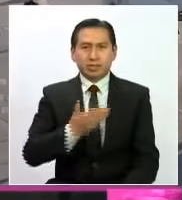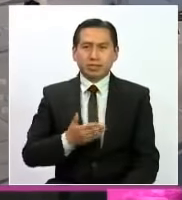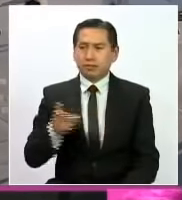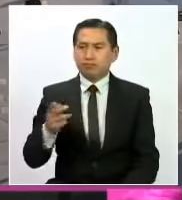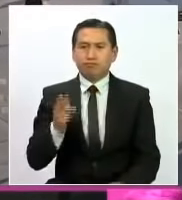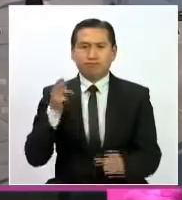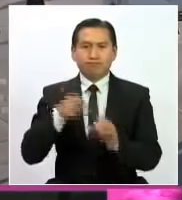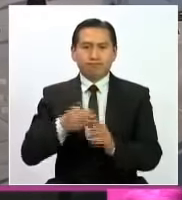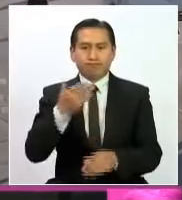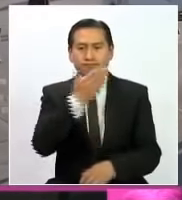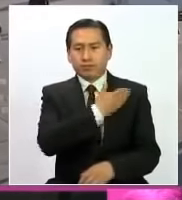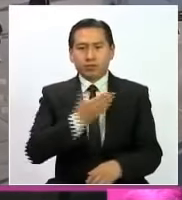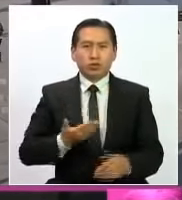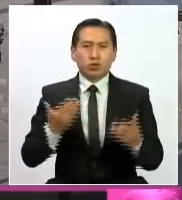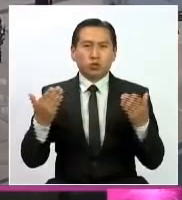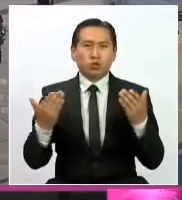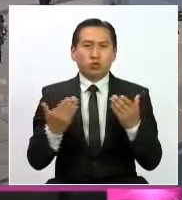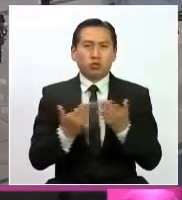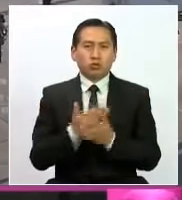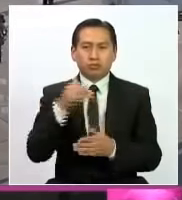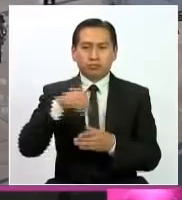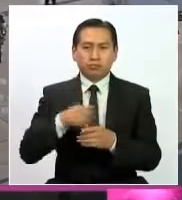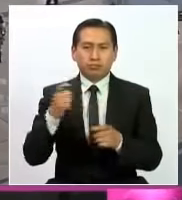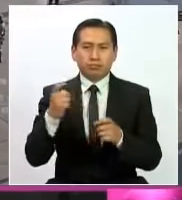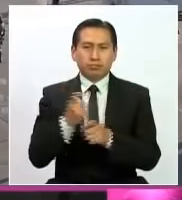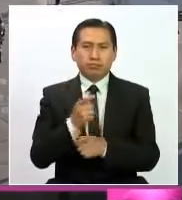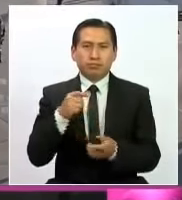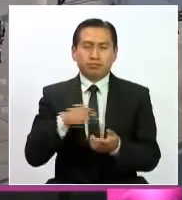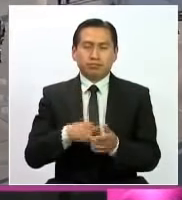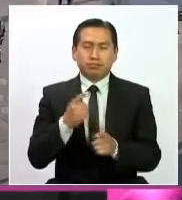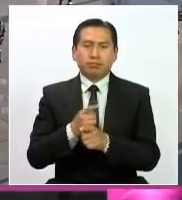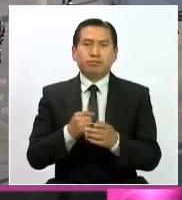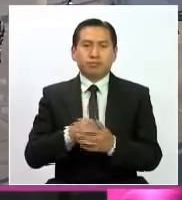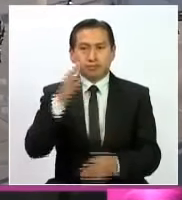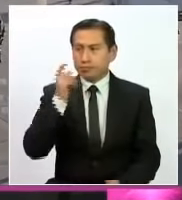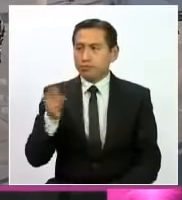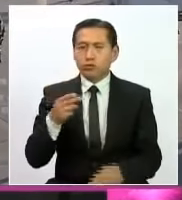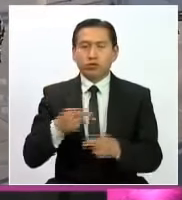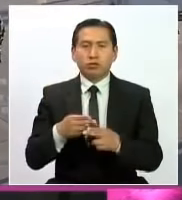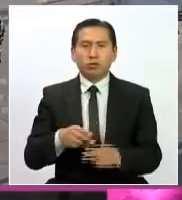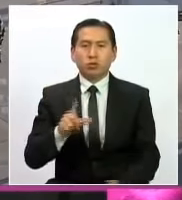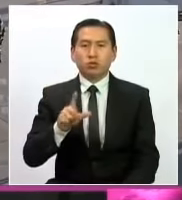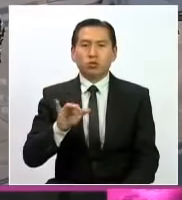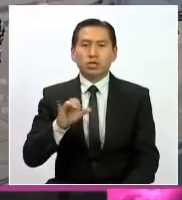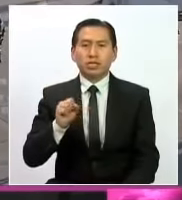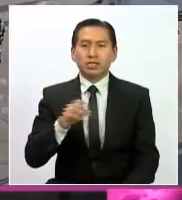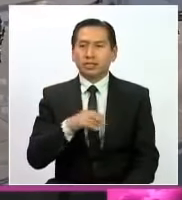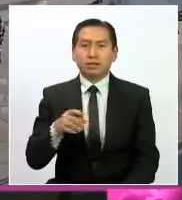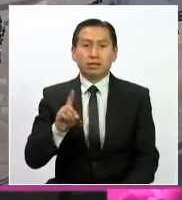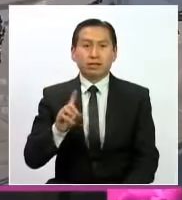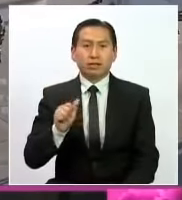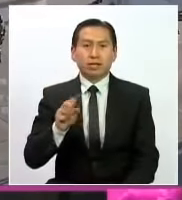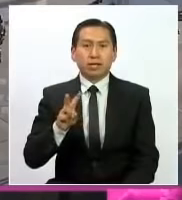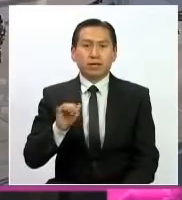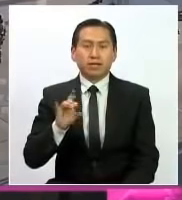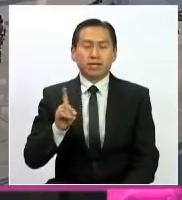presidente electo democráticamente del Estado Plurinacional de Bolivia, Luis Arce Catacora y David Choquehuanca.